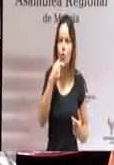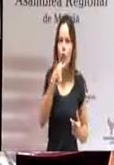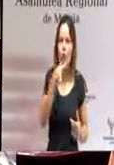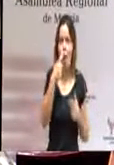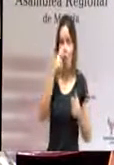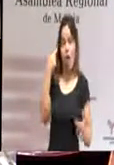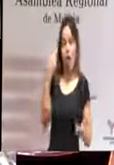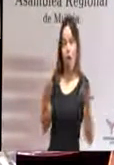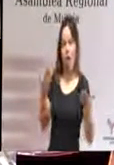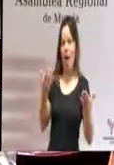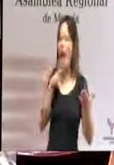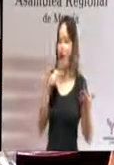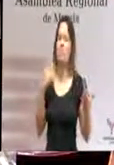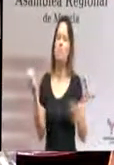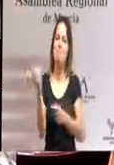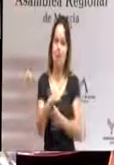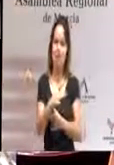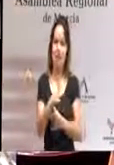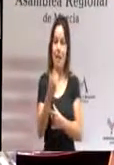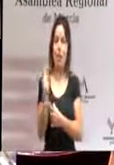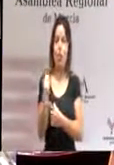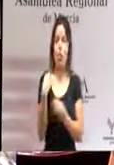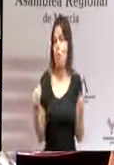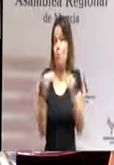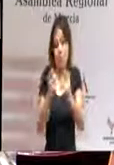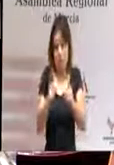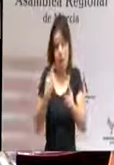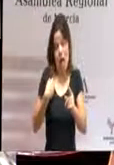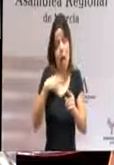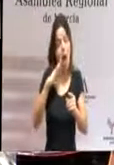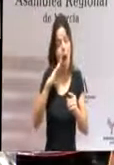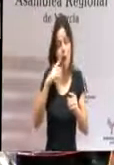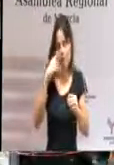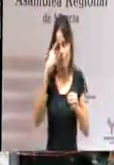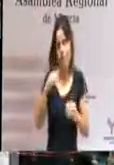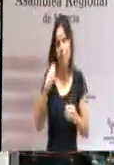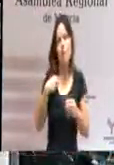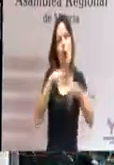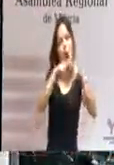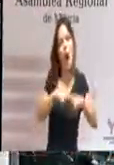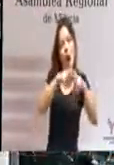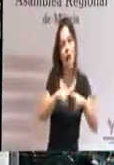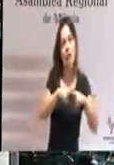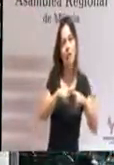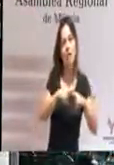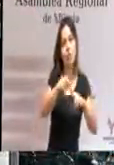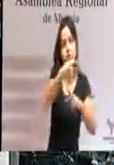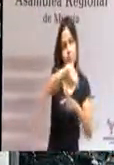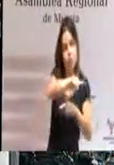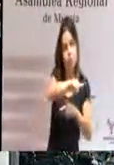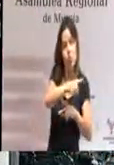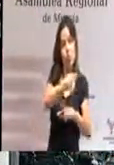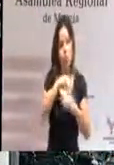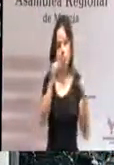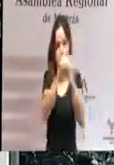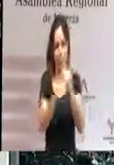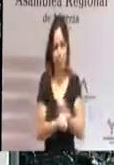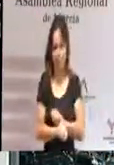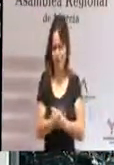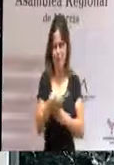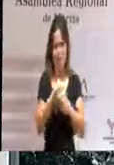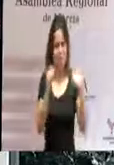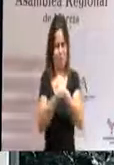hace un año. No coinciden, como era previsible, señorías, sus análisis con los nuestros. Están tan alejados